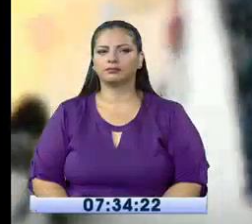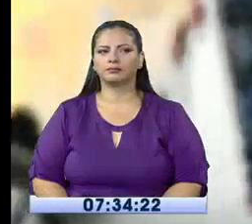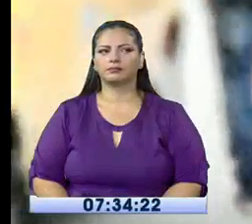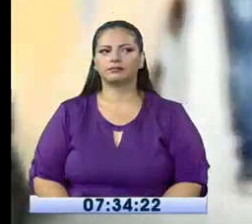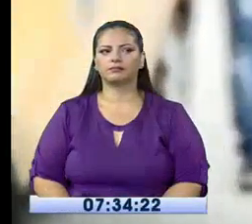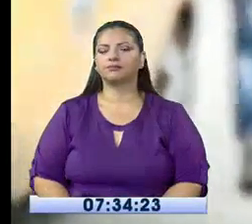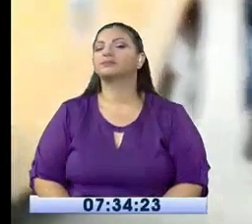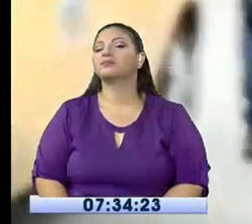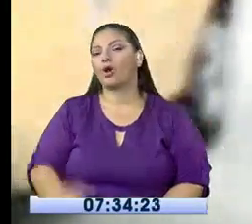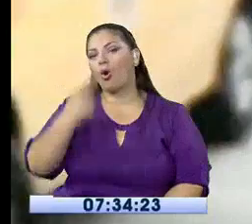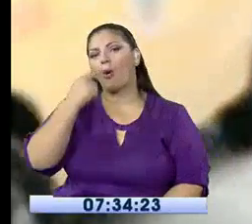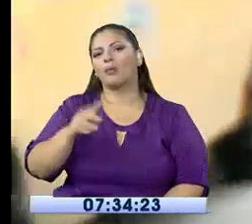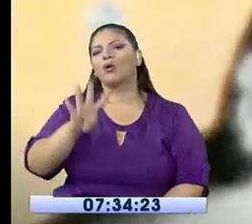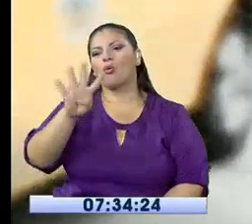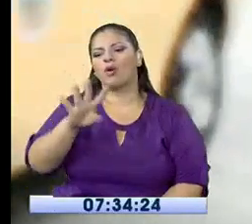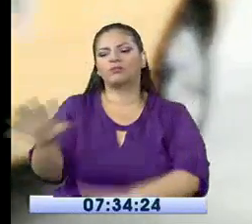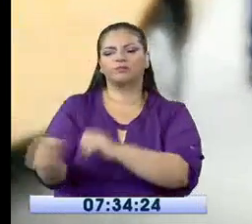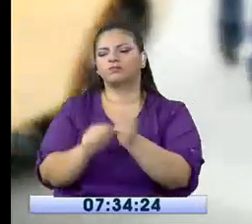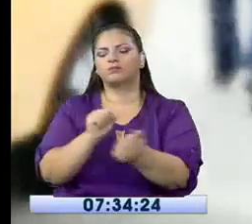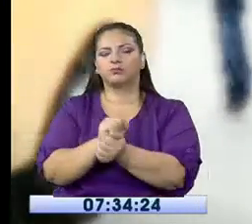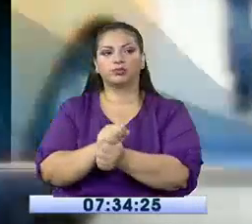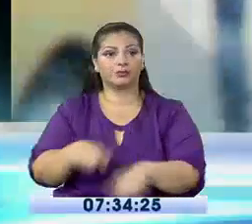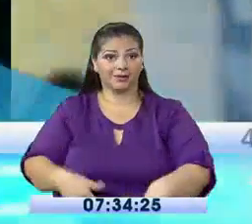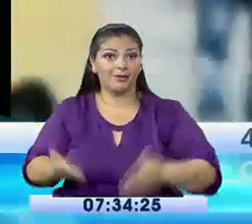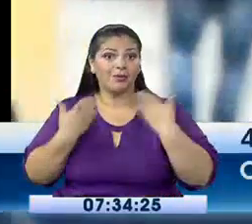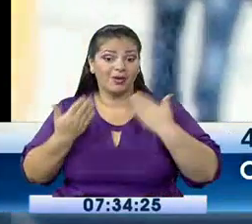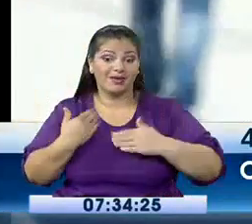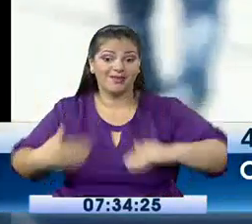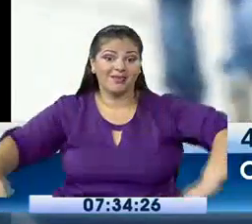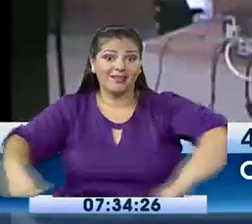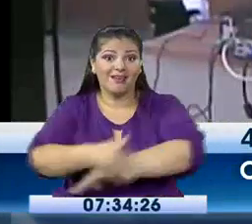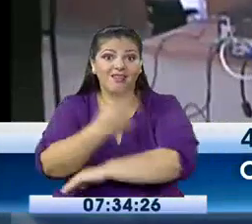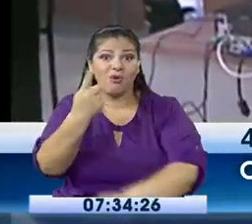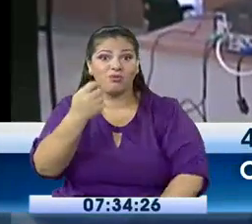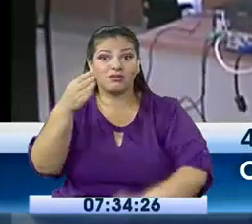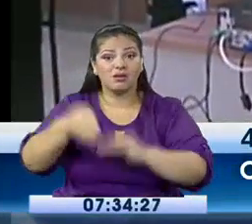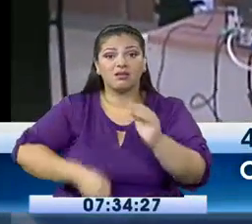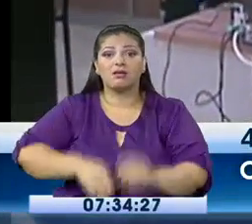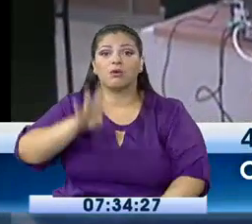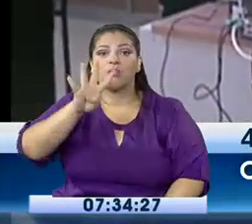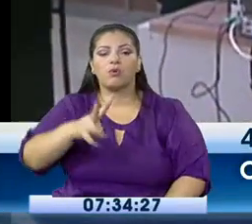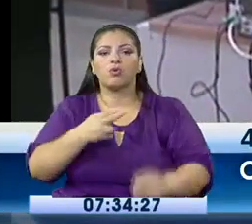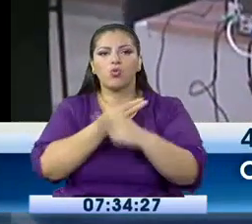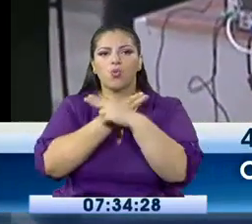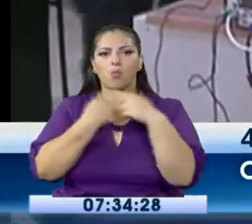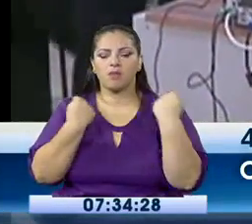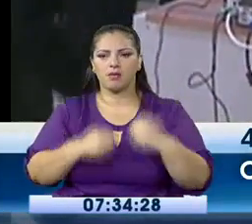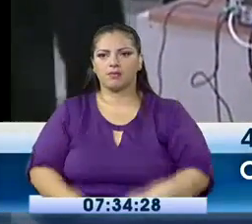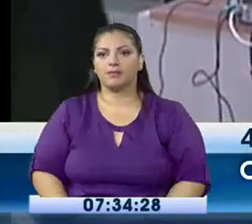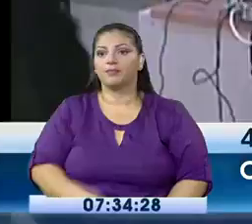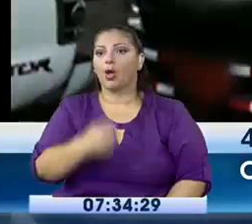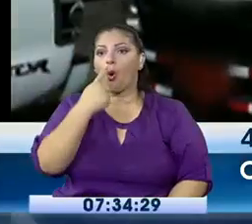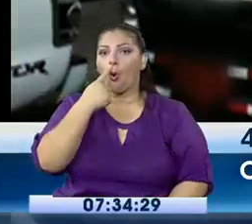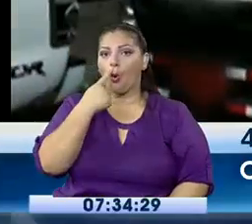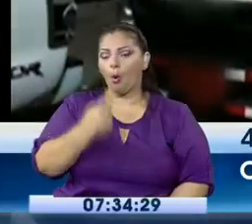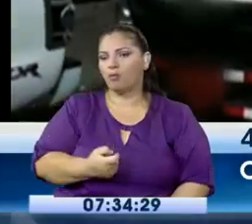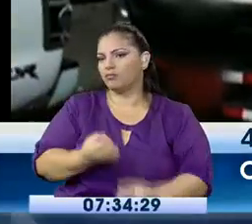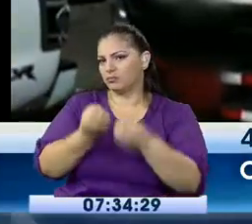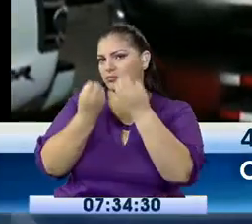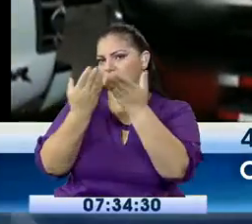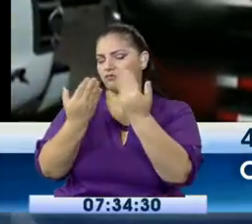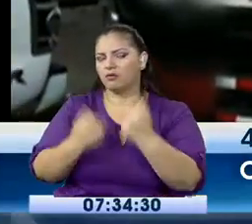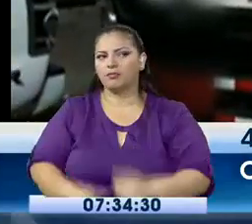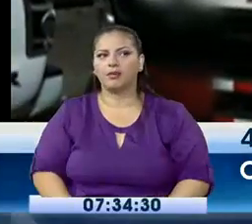Detenidos en delito flagrante en la 11 y 4 de noviembre. Según denunció el afectado, al poco tiempo de bajarse de un camión repartidor de